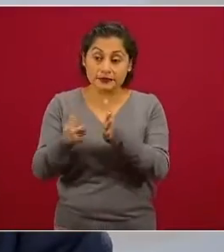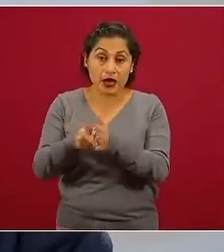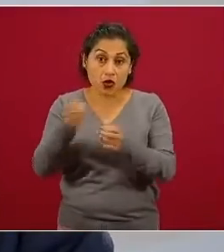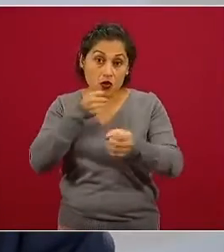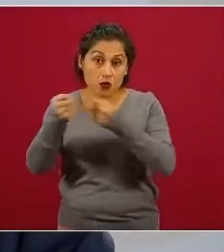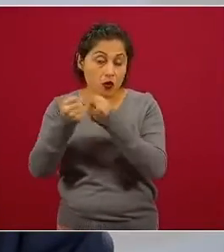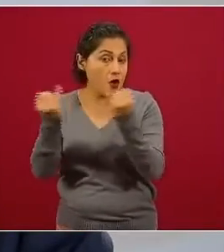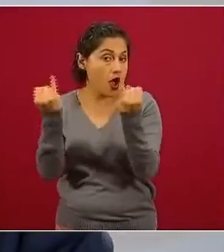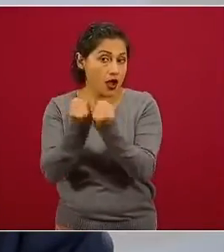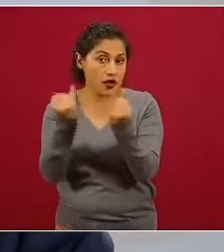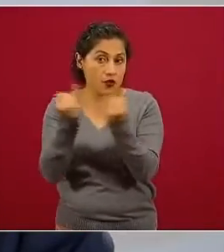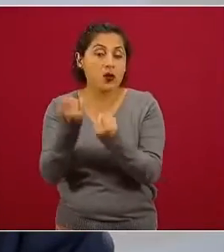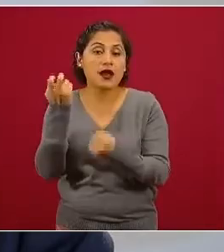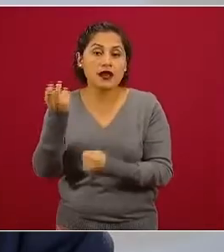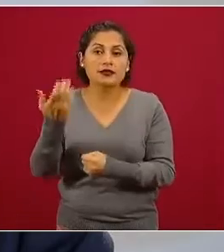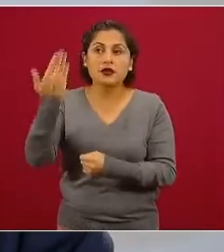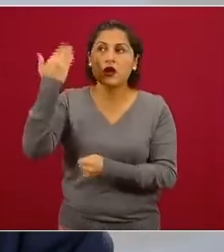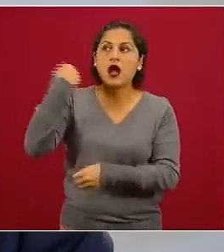como en este caso,